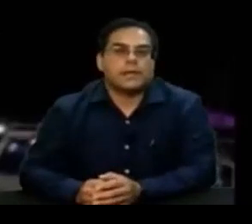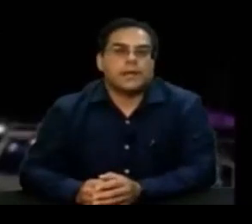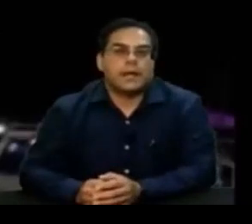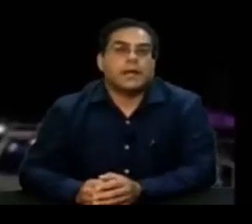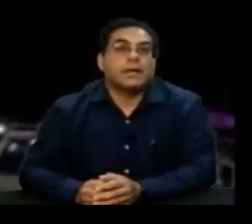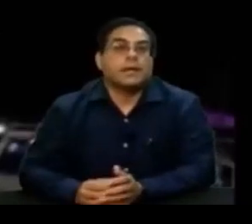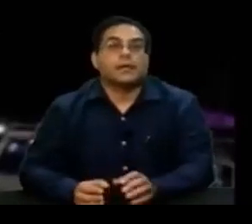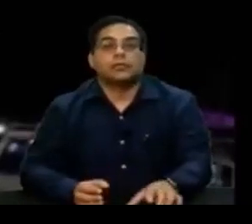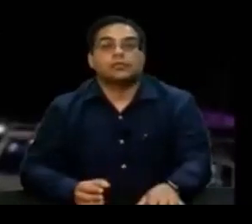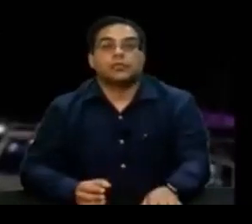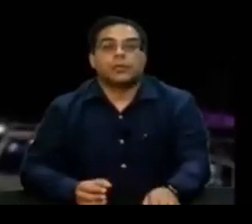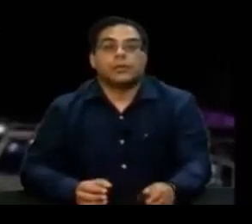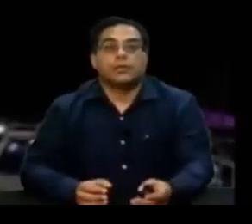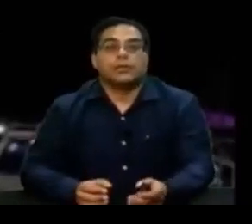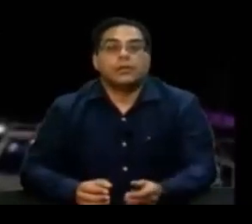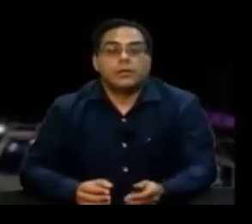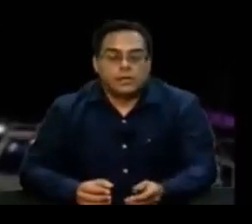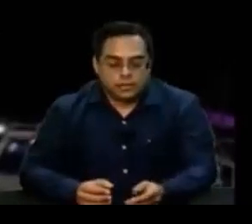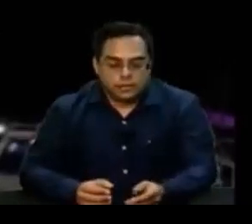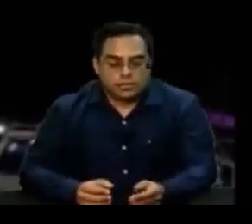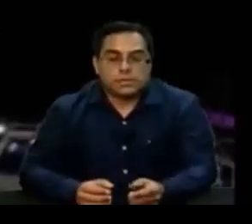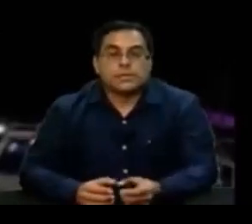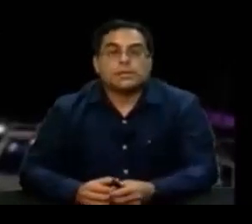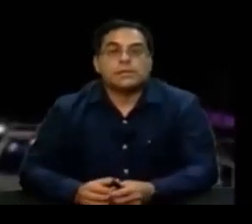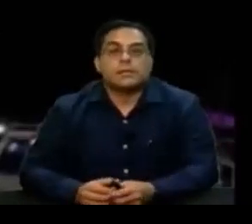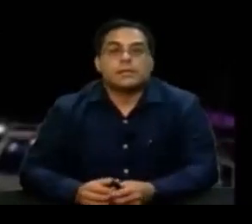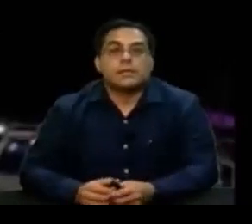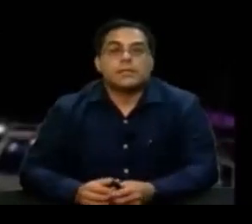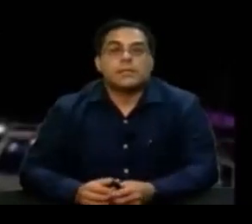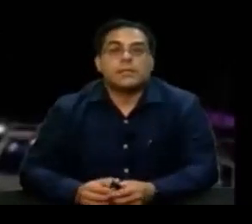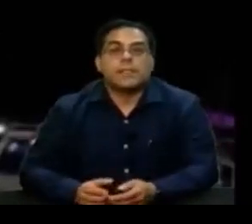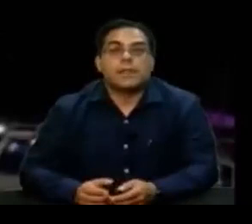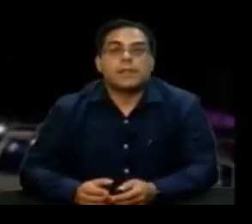empezar a reconstruir, ¿no? Entonces,